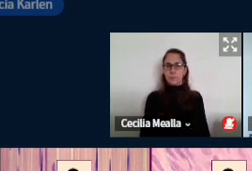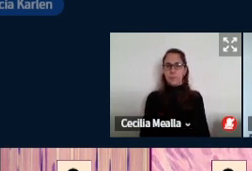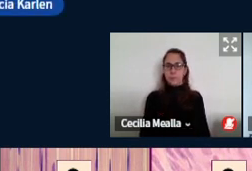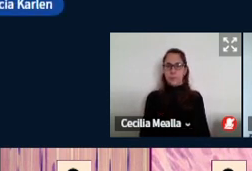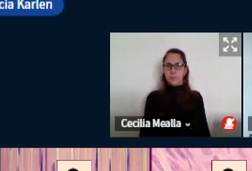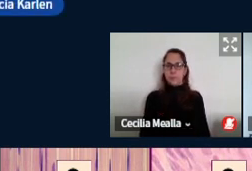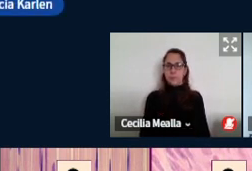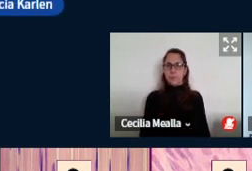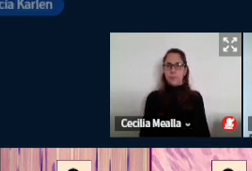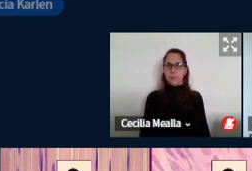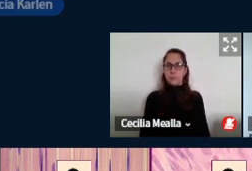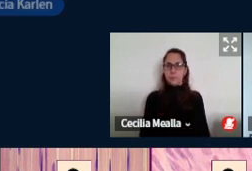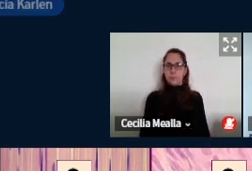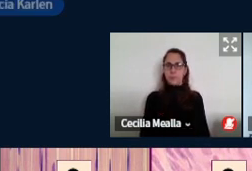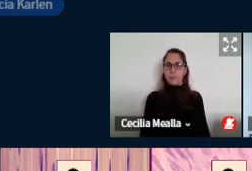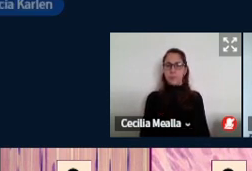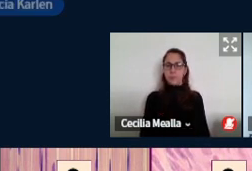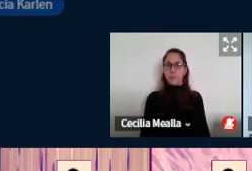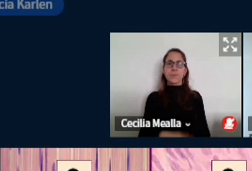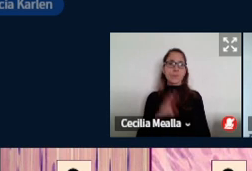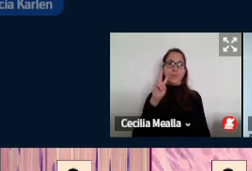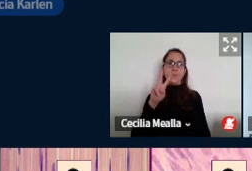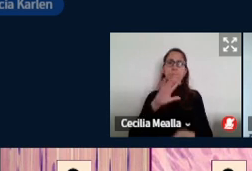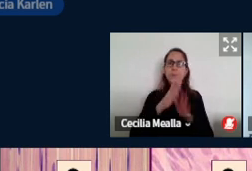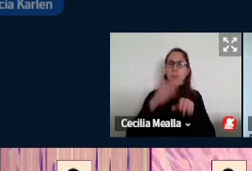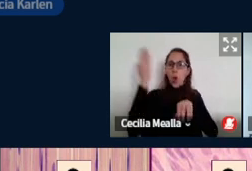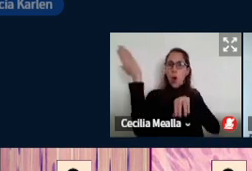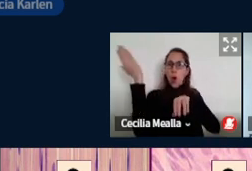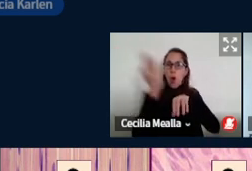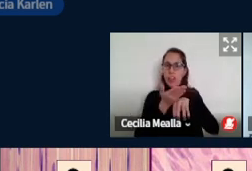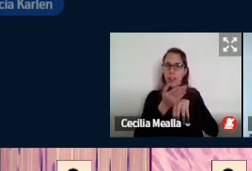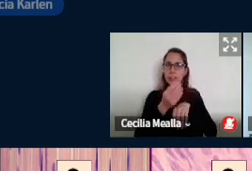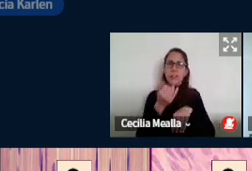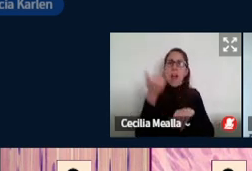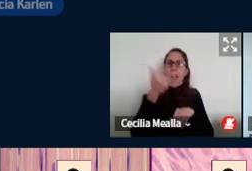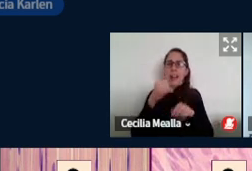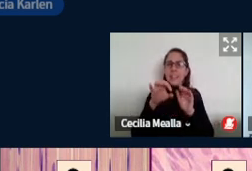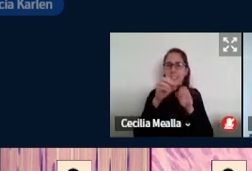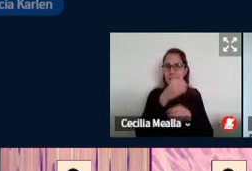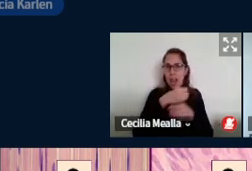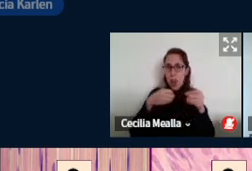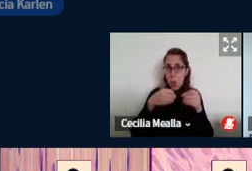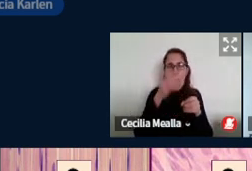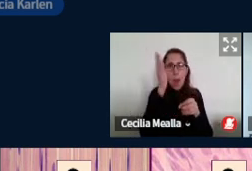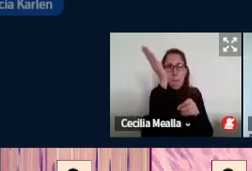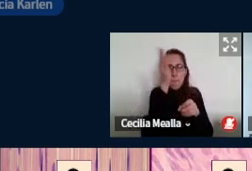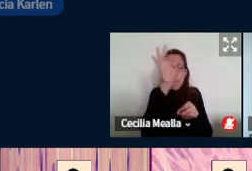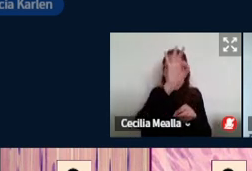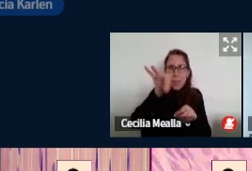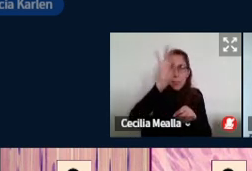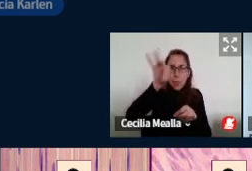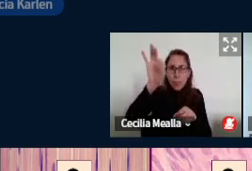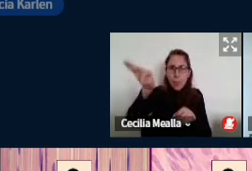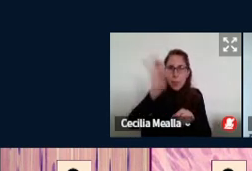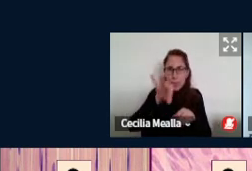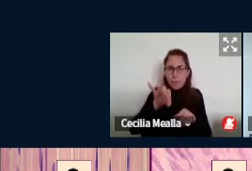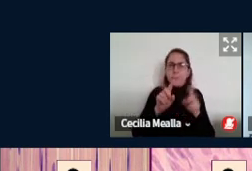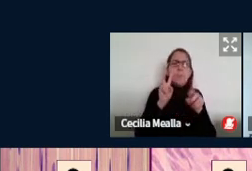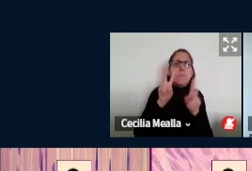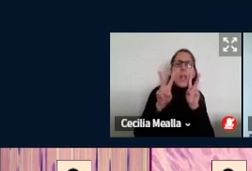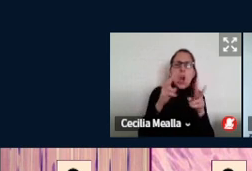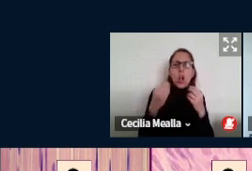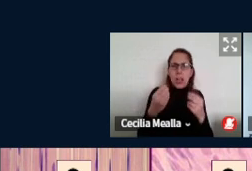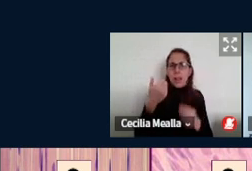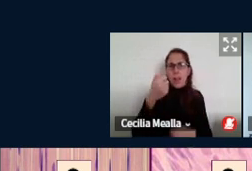ya vemos un corte de células, ¿sí? Que se ven acidófilas también,